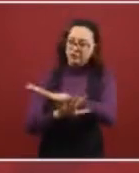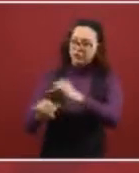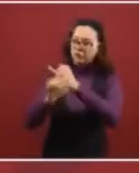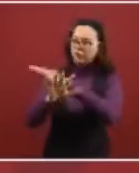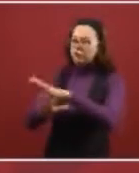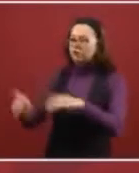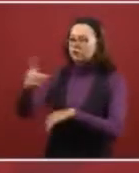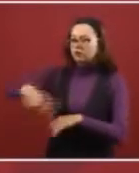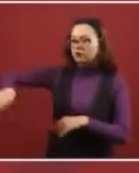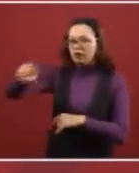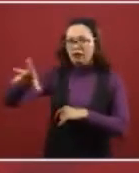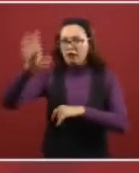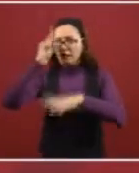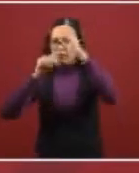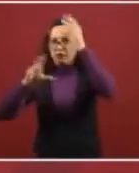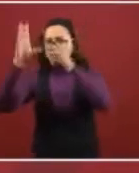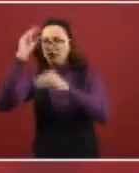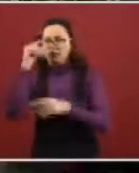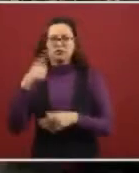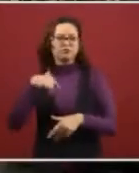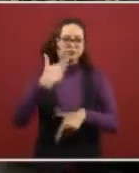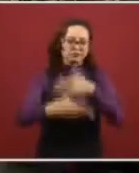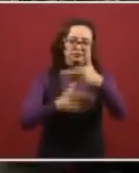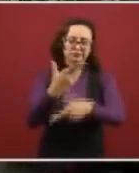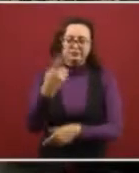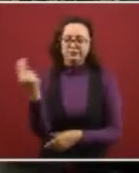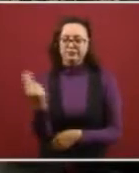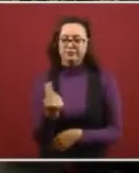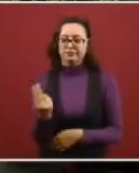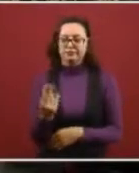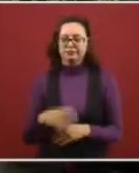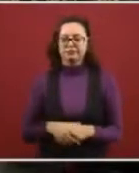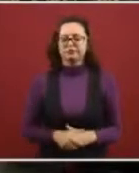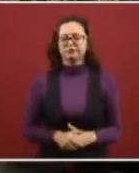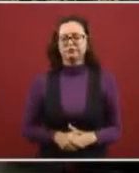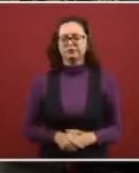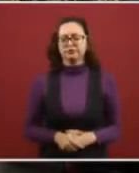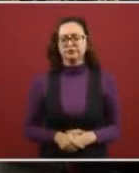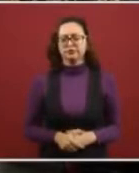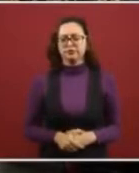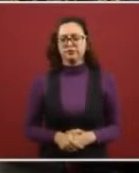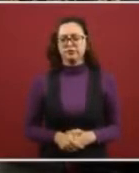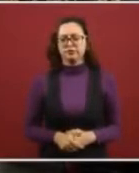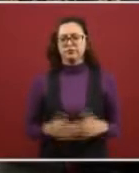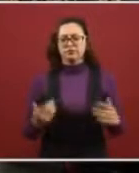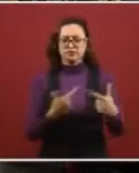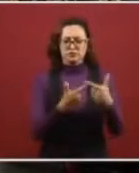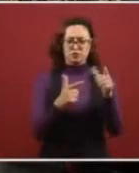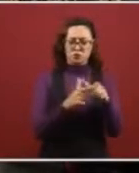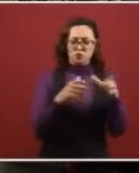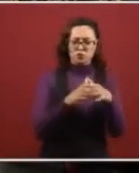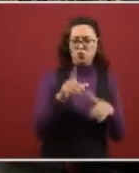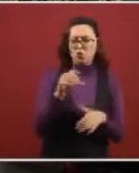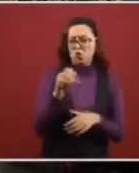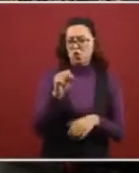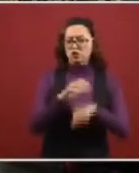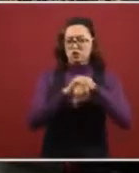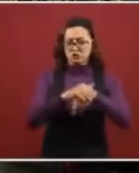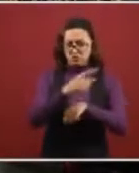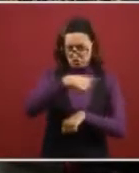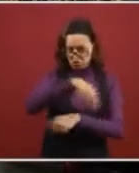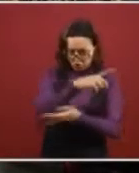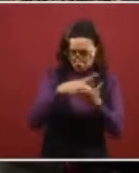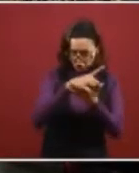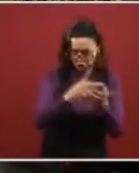a ser muy útil para subsecuentes programas. The information will be available and they'll know that it's no tenemos información